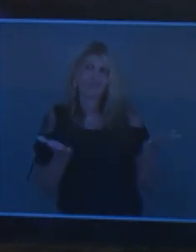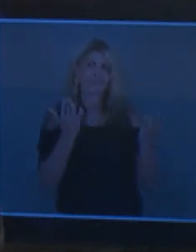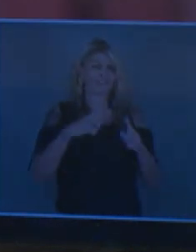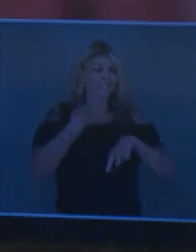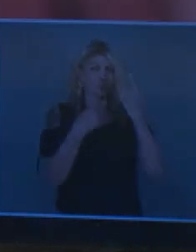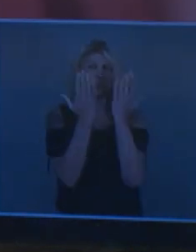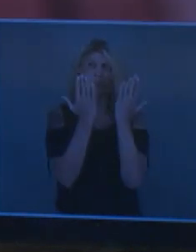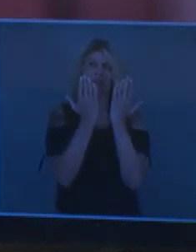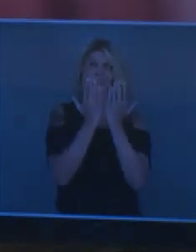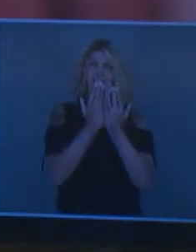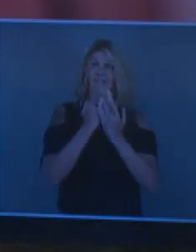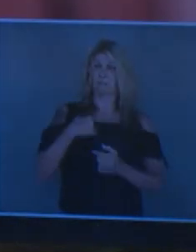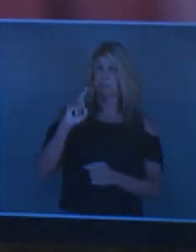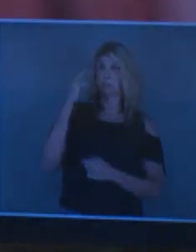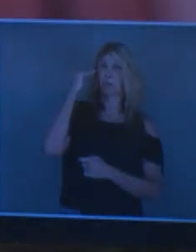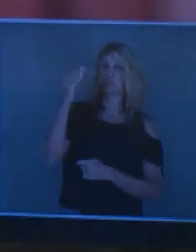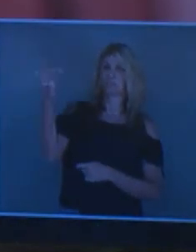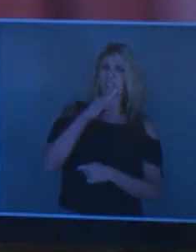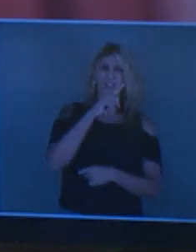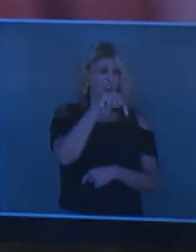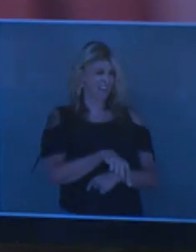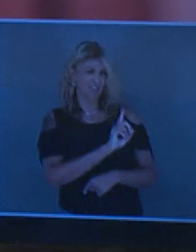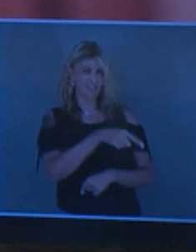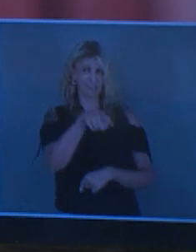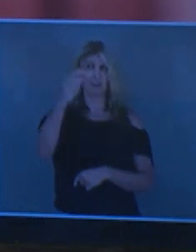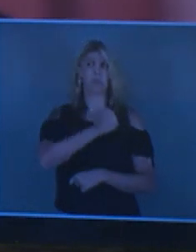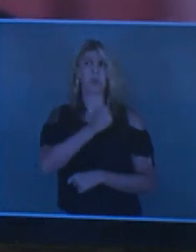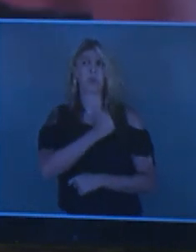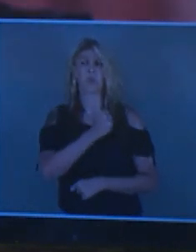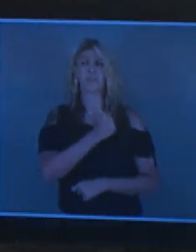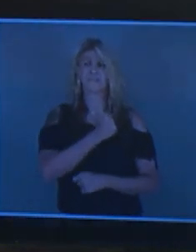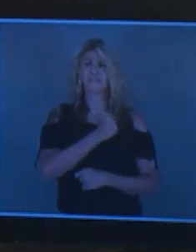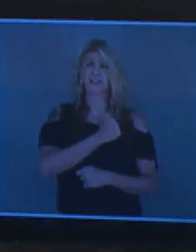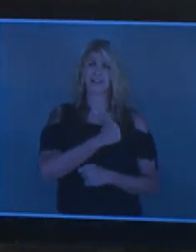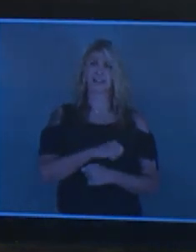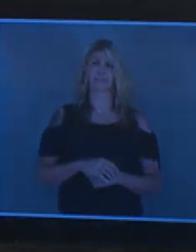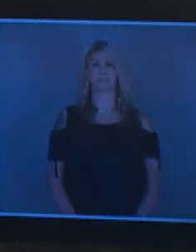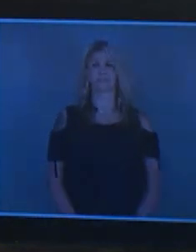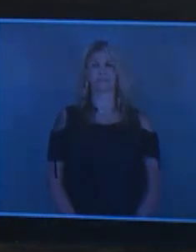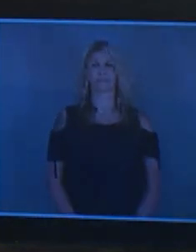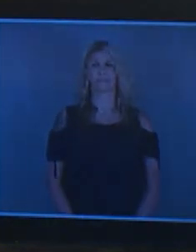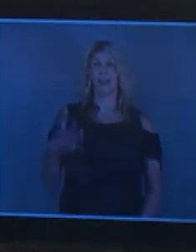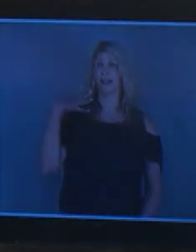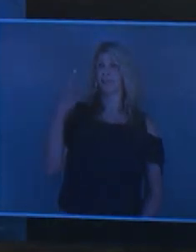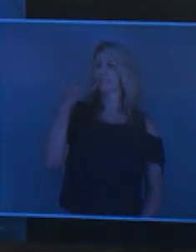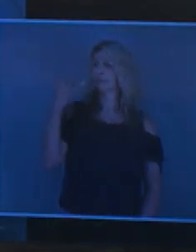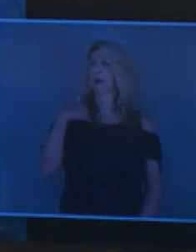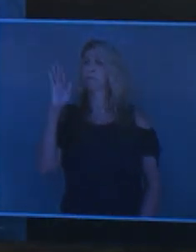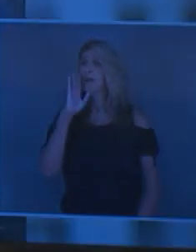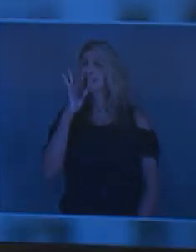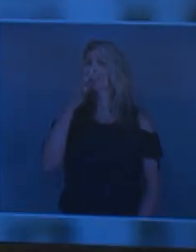amigable como decía el doctor a las personas porque podemos tener el título pero no tener el conocimiento